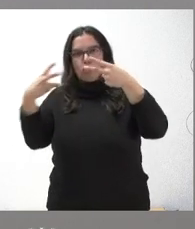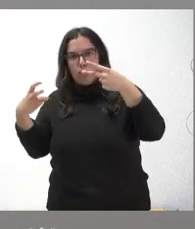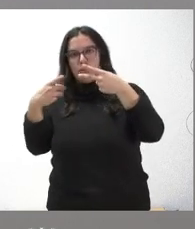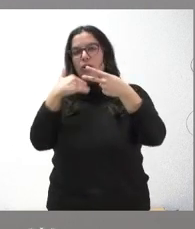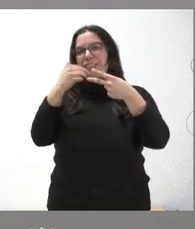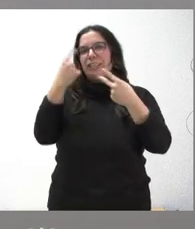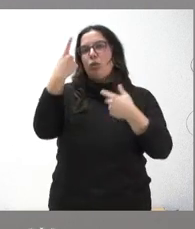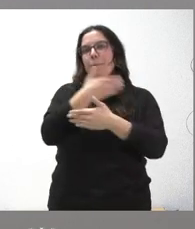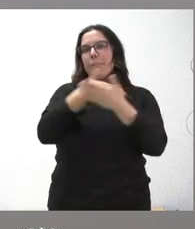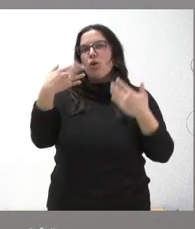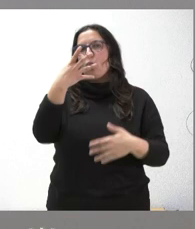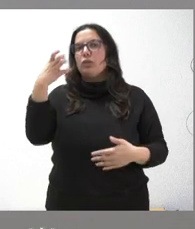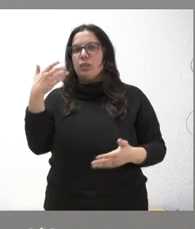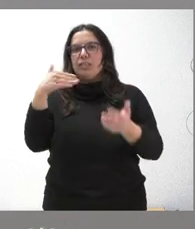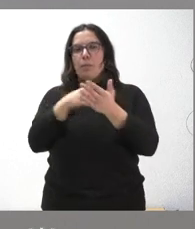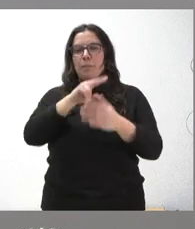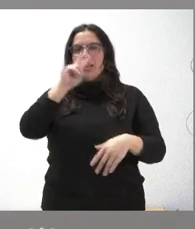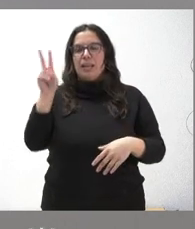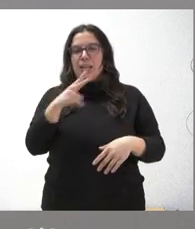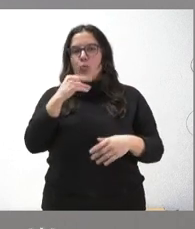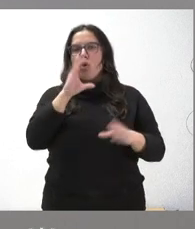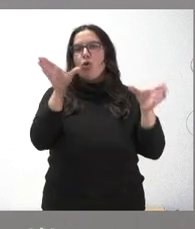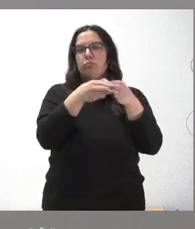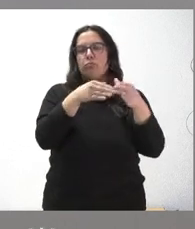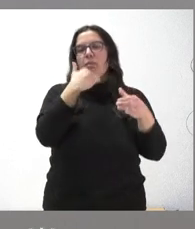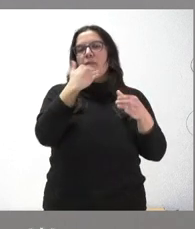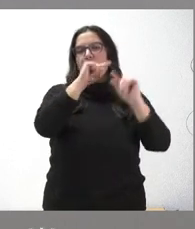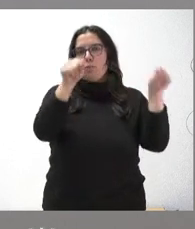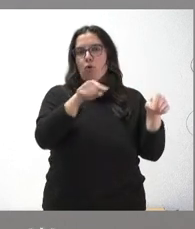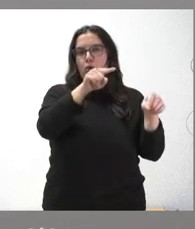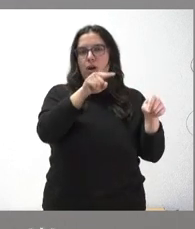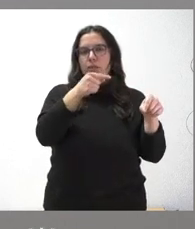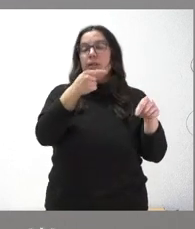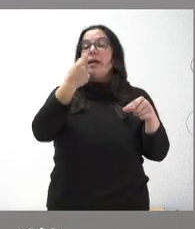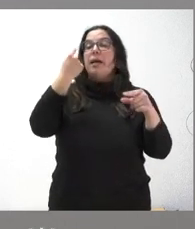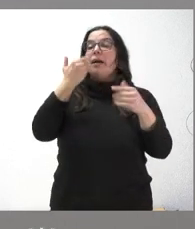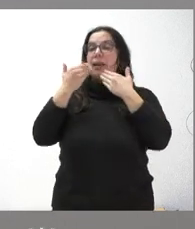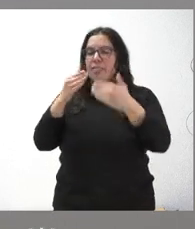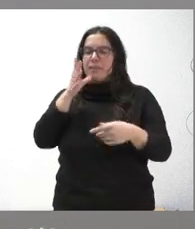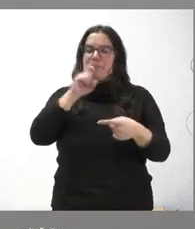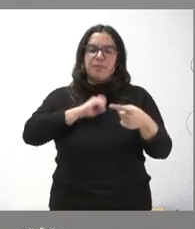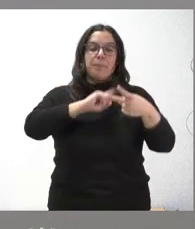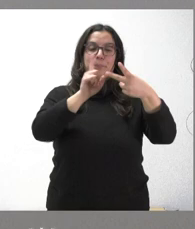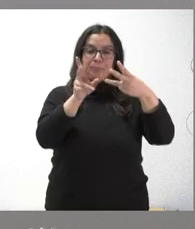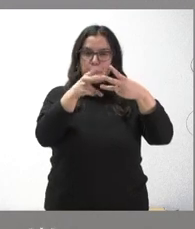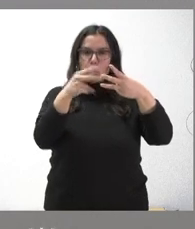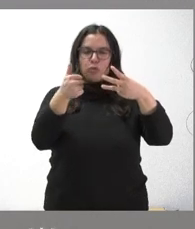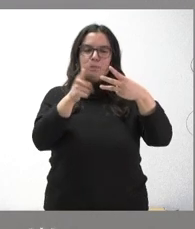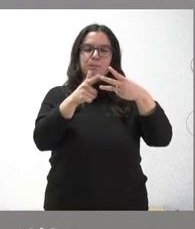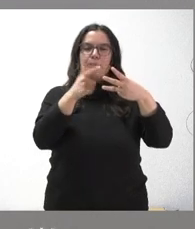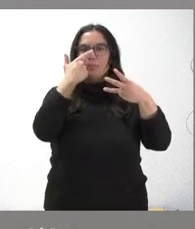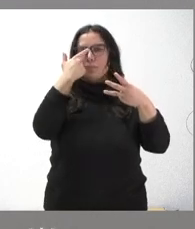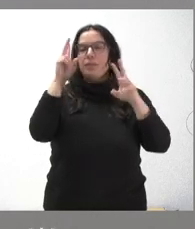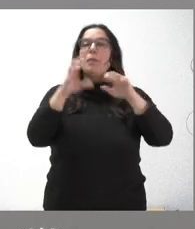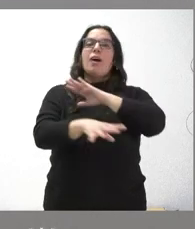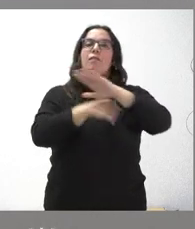1,400 en el grupo de de las de cabeza eh le corregimos el dato y se lo agradecemos eh dos cuestiones más que plantea el fondo